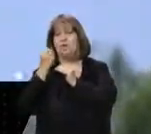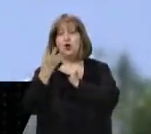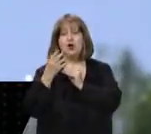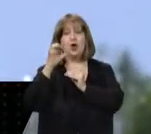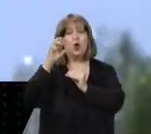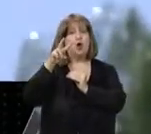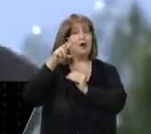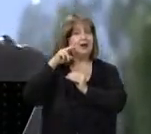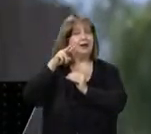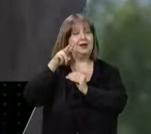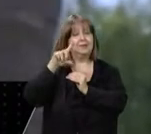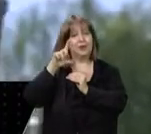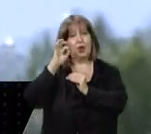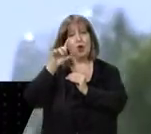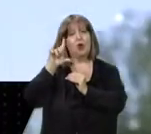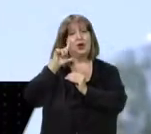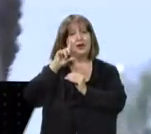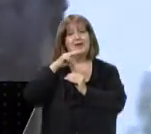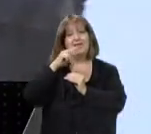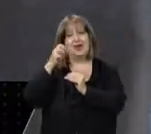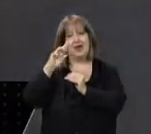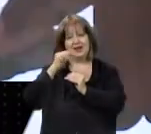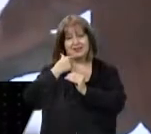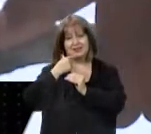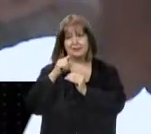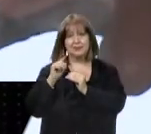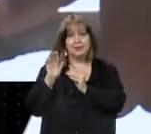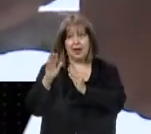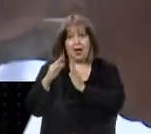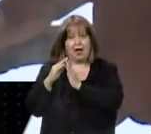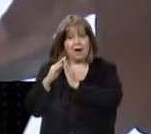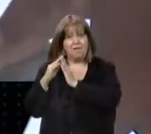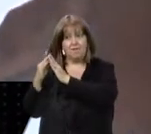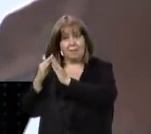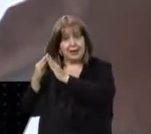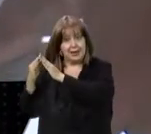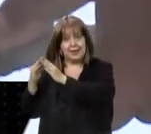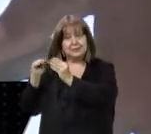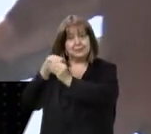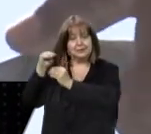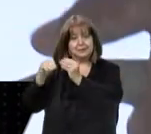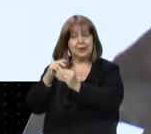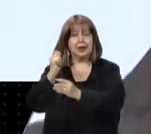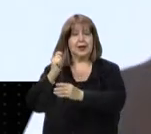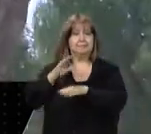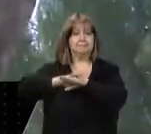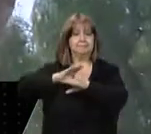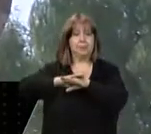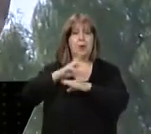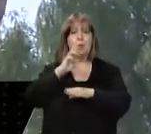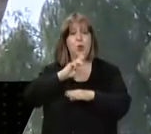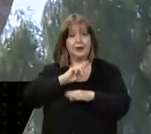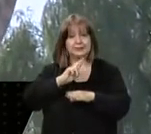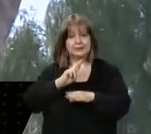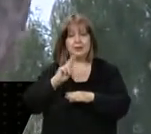Barrios donde la mayoría de los grupos familiares tienen como jefatura de hogar a mujeres, mujeres que